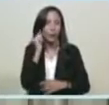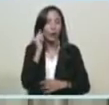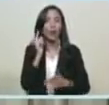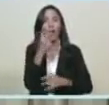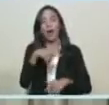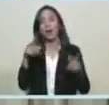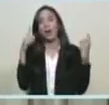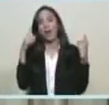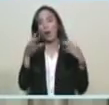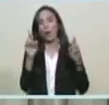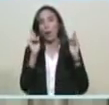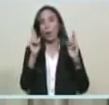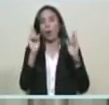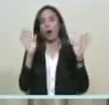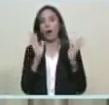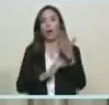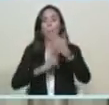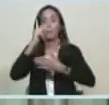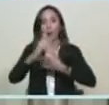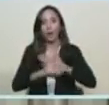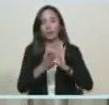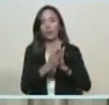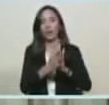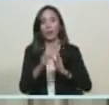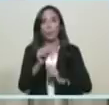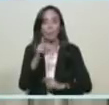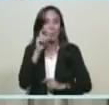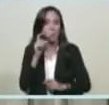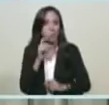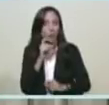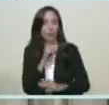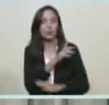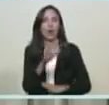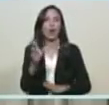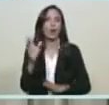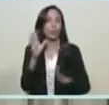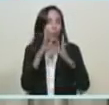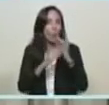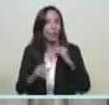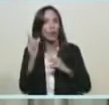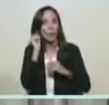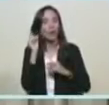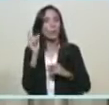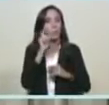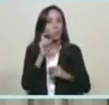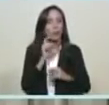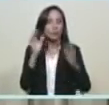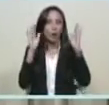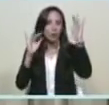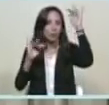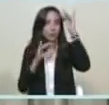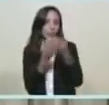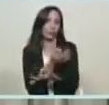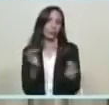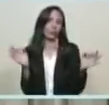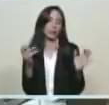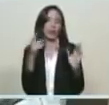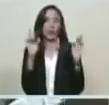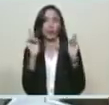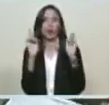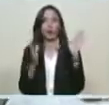colombiano algún día tiene un plan de parto humanizado y las mujeres embarazadas en colombia son tratadas también